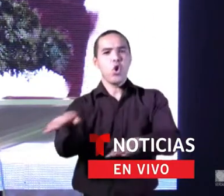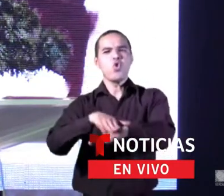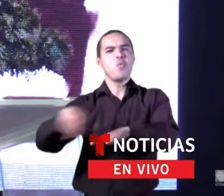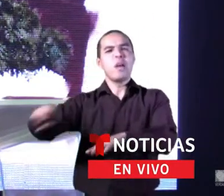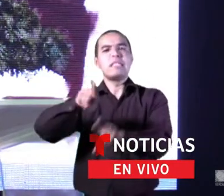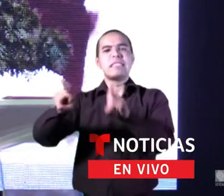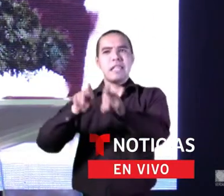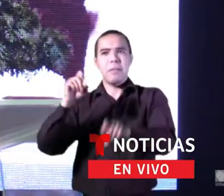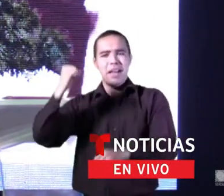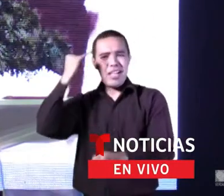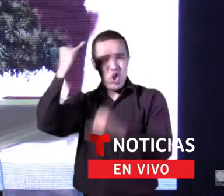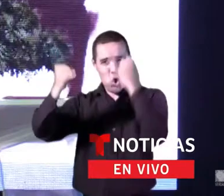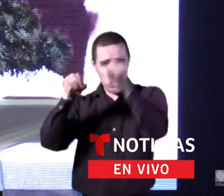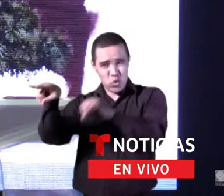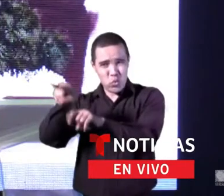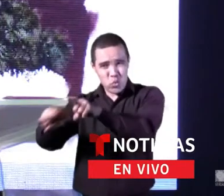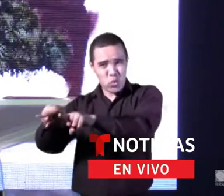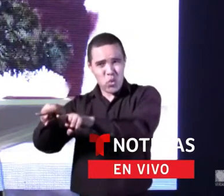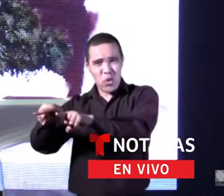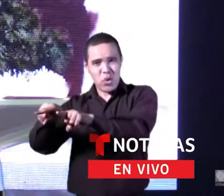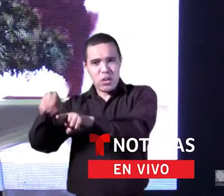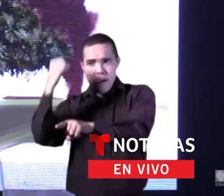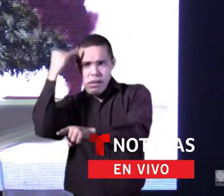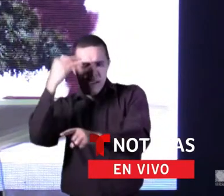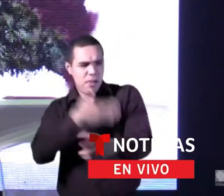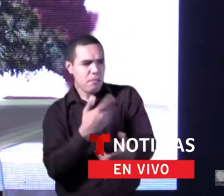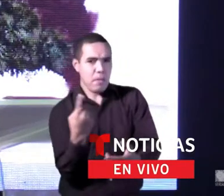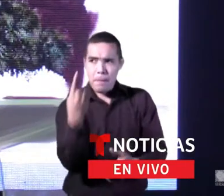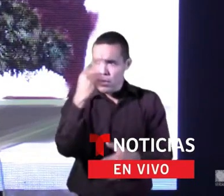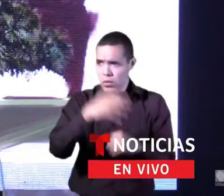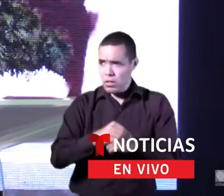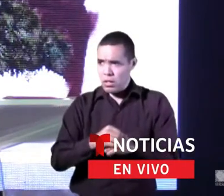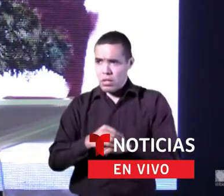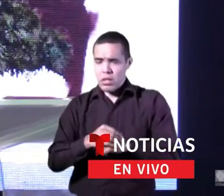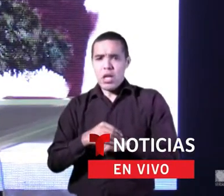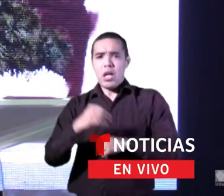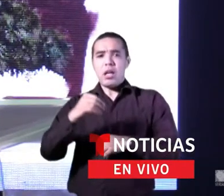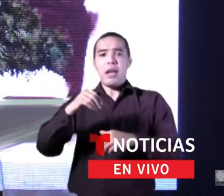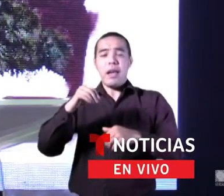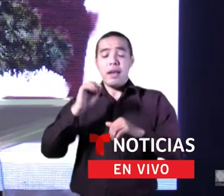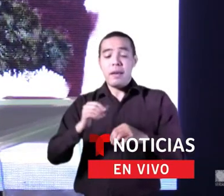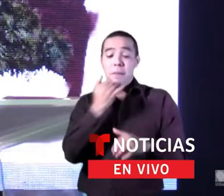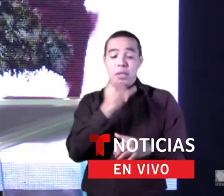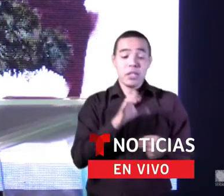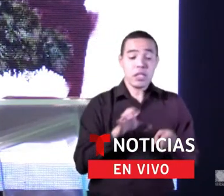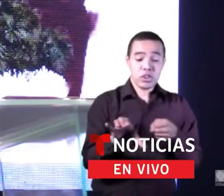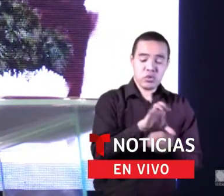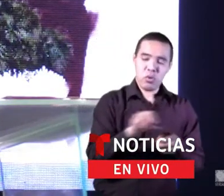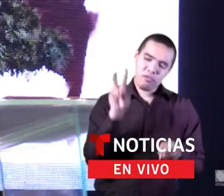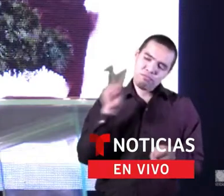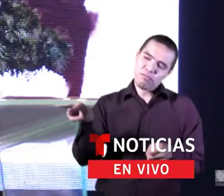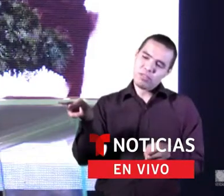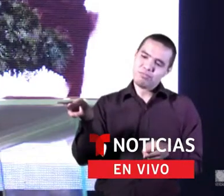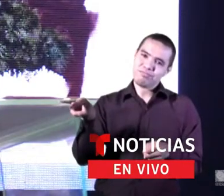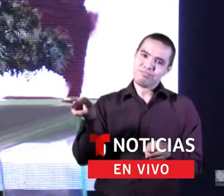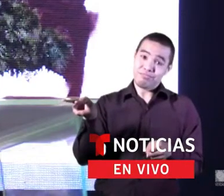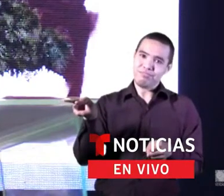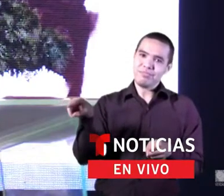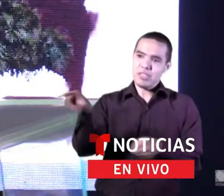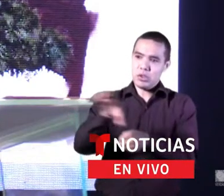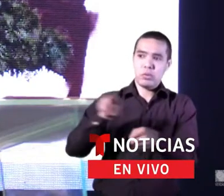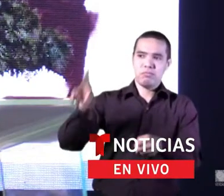dio origen a nombre del pueblo las farc se convirtieron los verdugos del pueblo